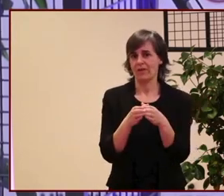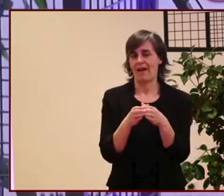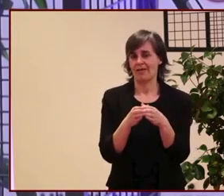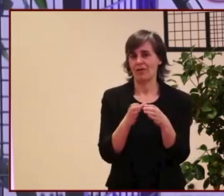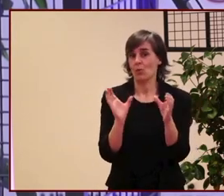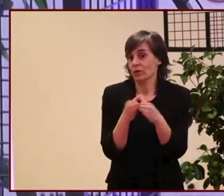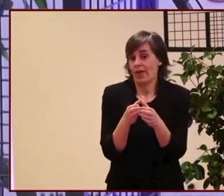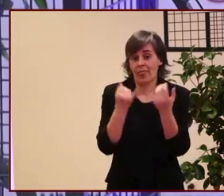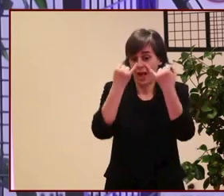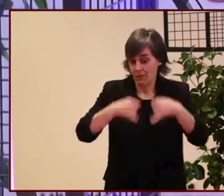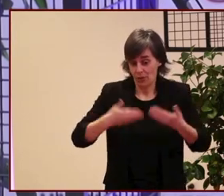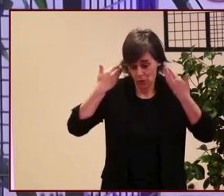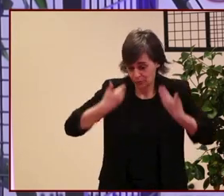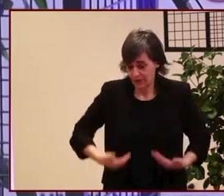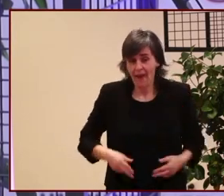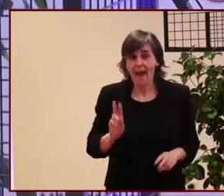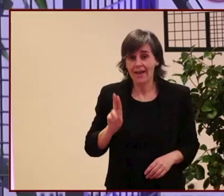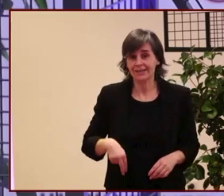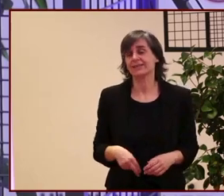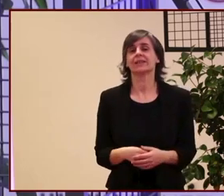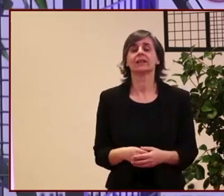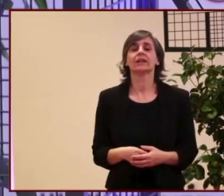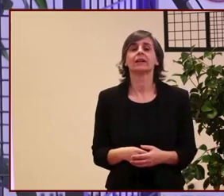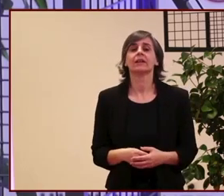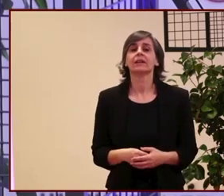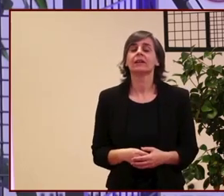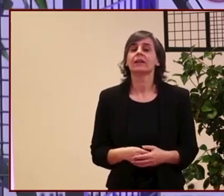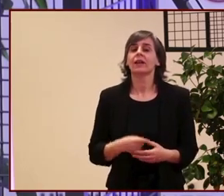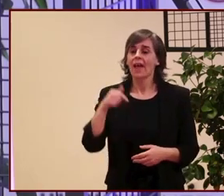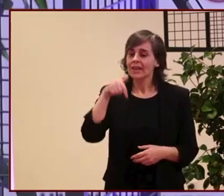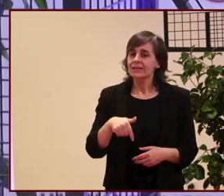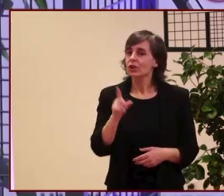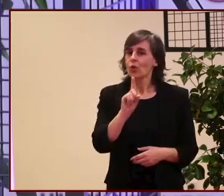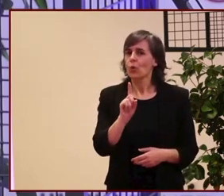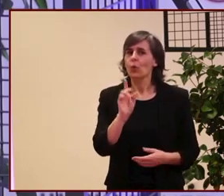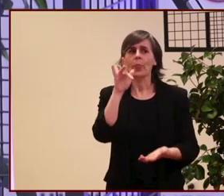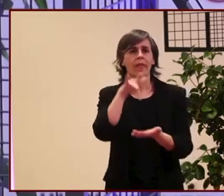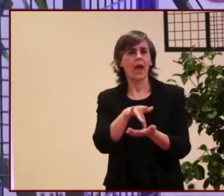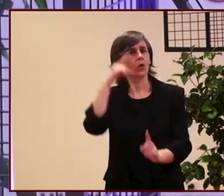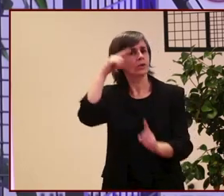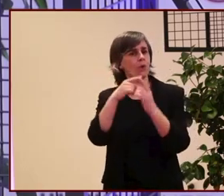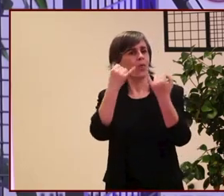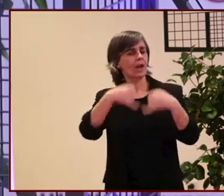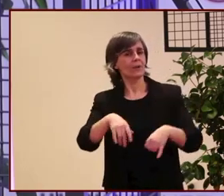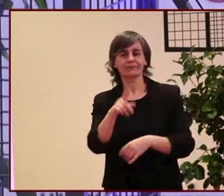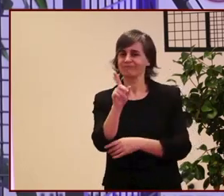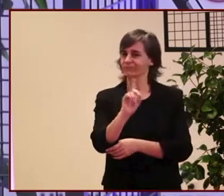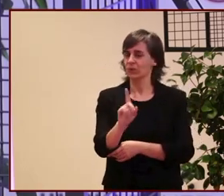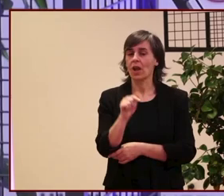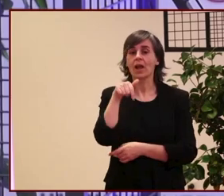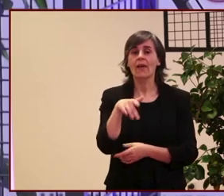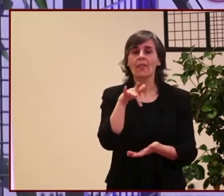celebración de lo que somos está visto que este no es un día para celebrar que es un día para para